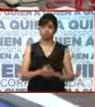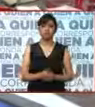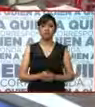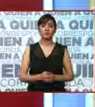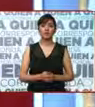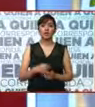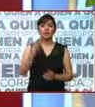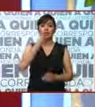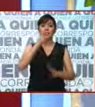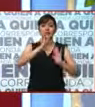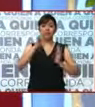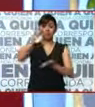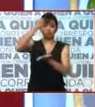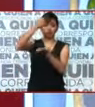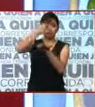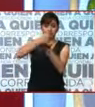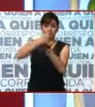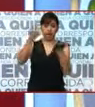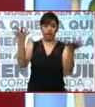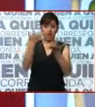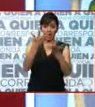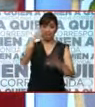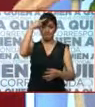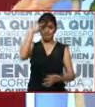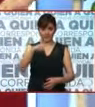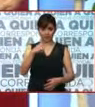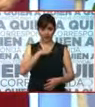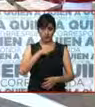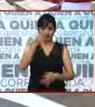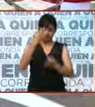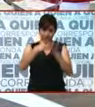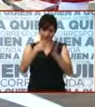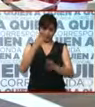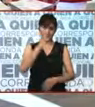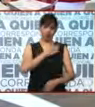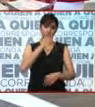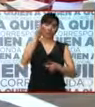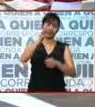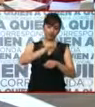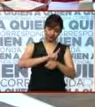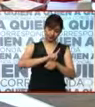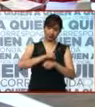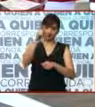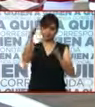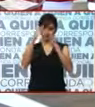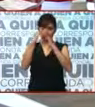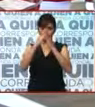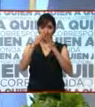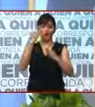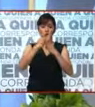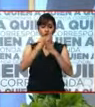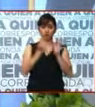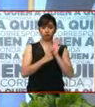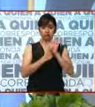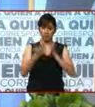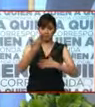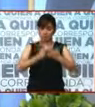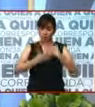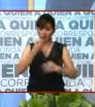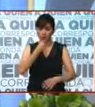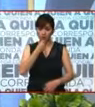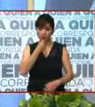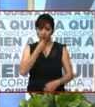el Hecho en México del día de hoy. Saluda primero. Muy buenos días, ¿cómo están todos en casita? El día de hoy les voy a presentar a alguien muy especial. Él es